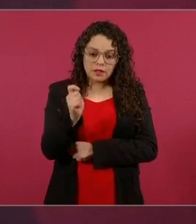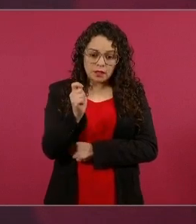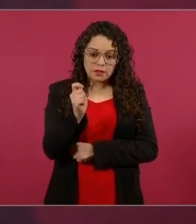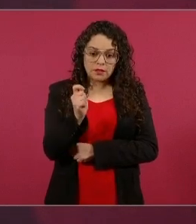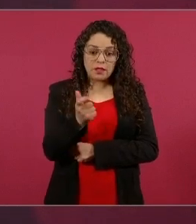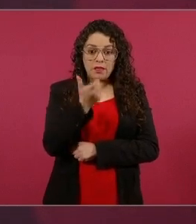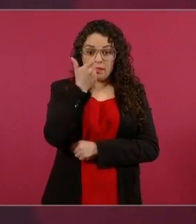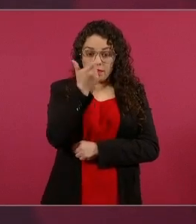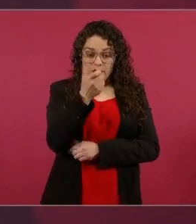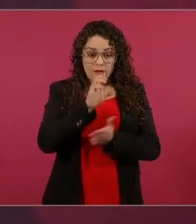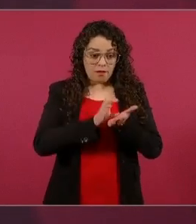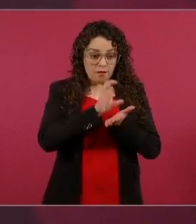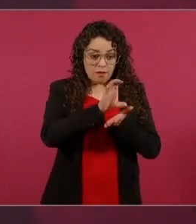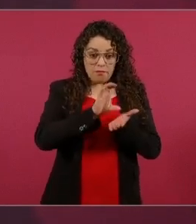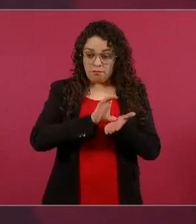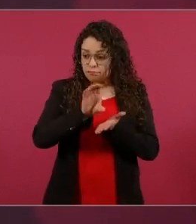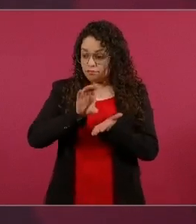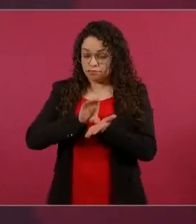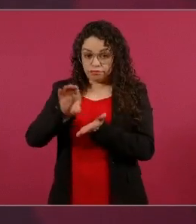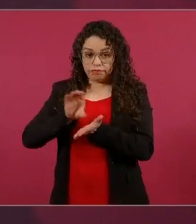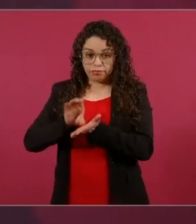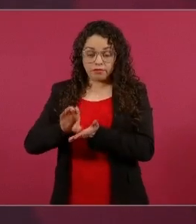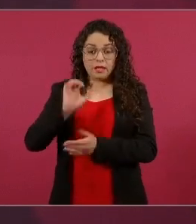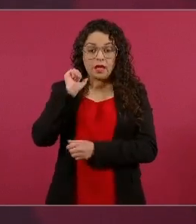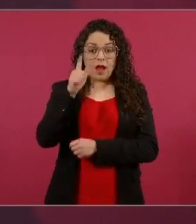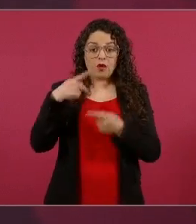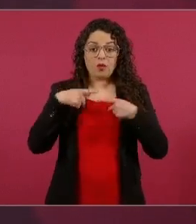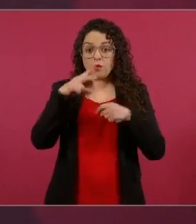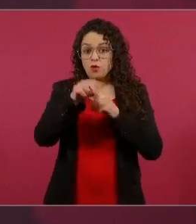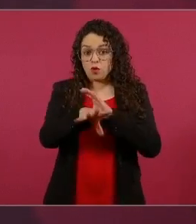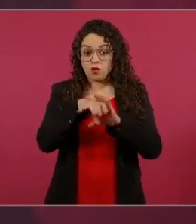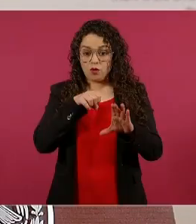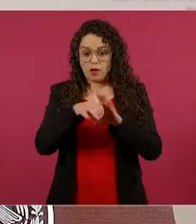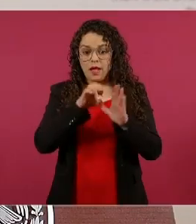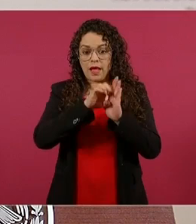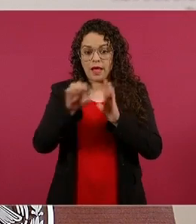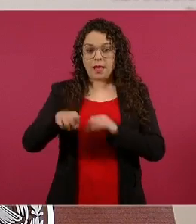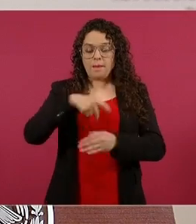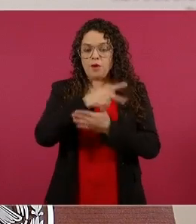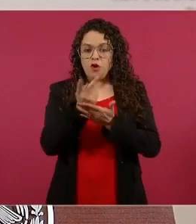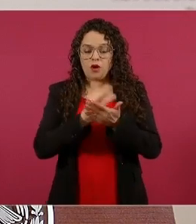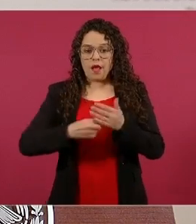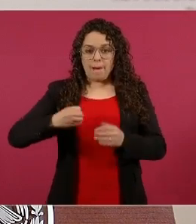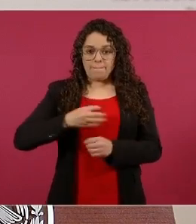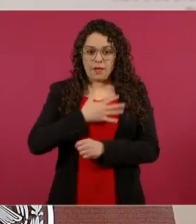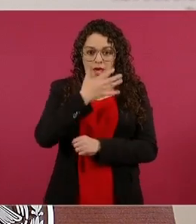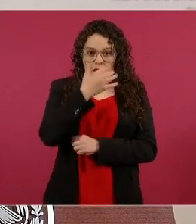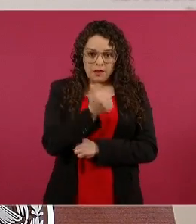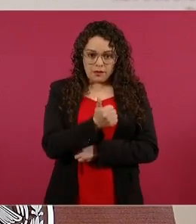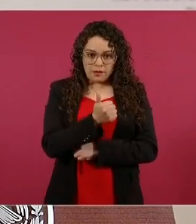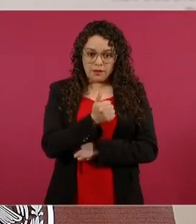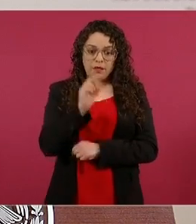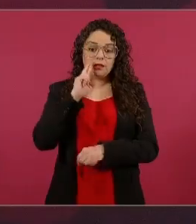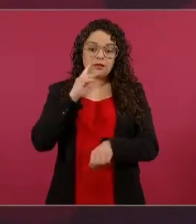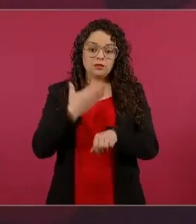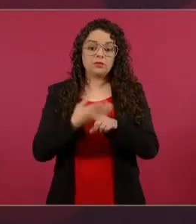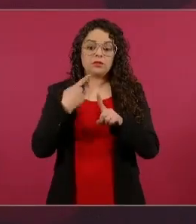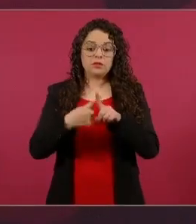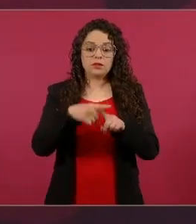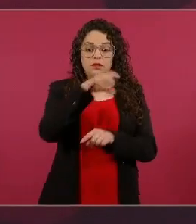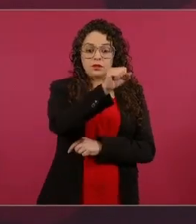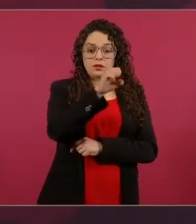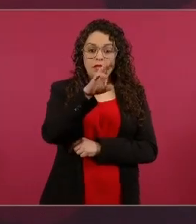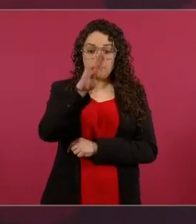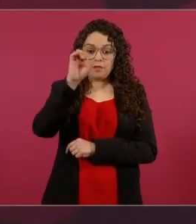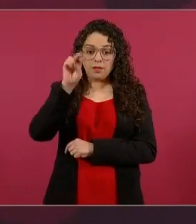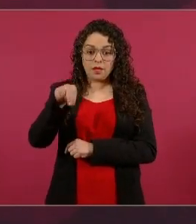los recursos que llegaran a quedar que en el caso de los programas de bienestar que opera la secretaria de bienestar no tienen ningún